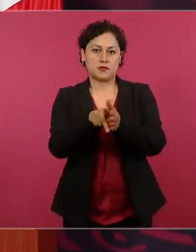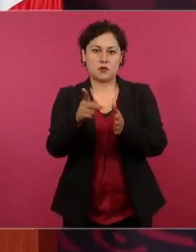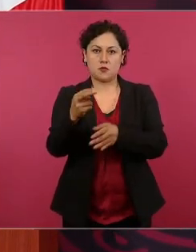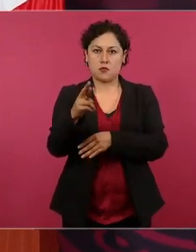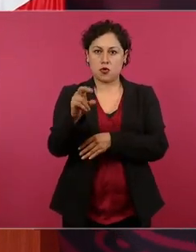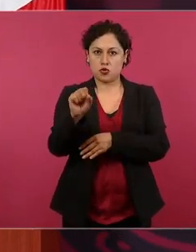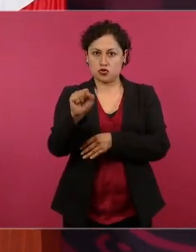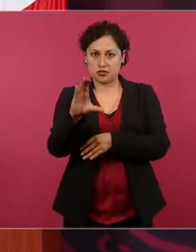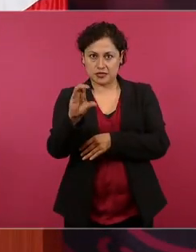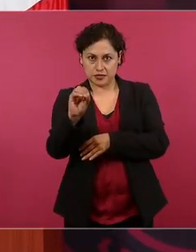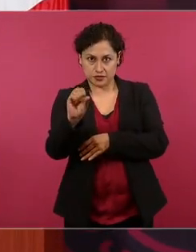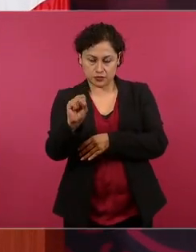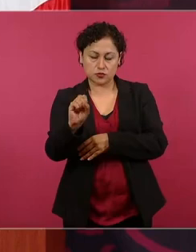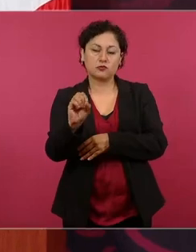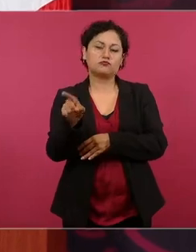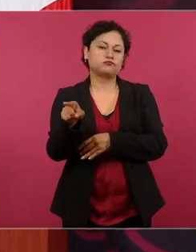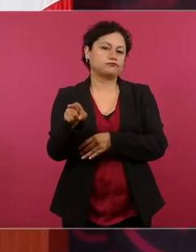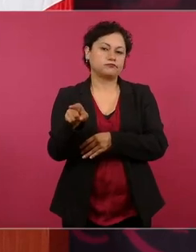no era comparsa